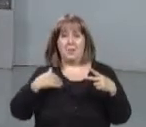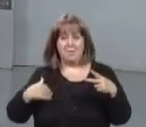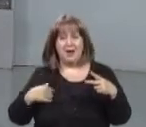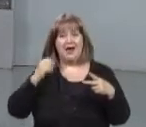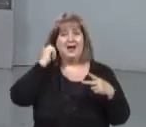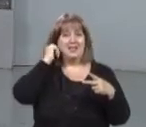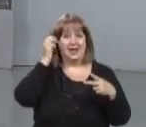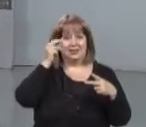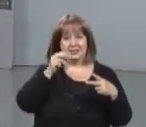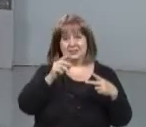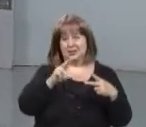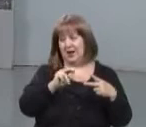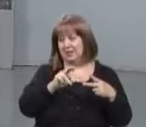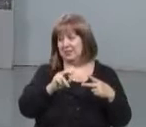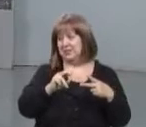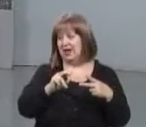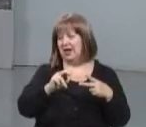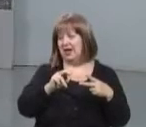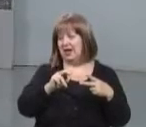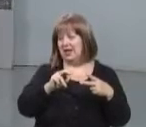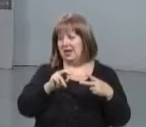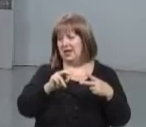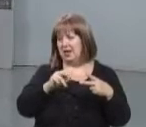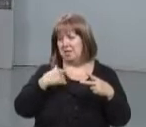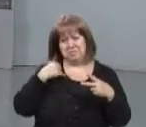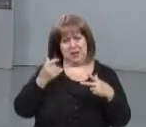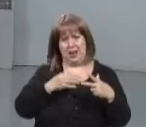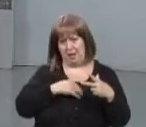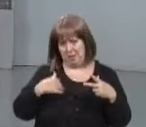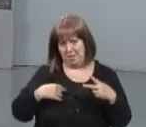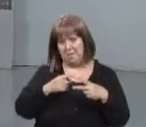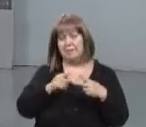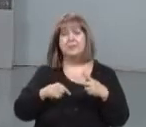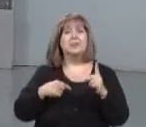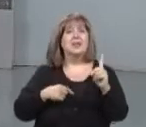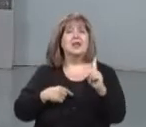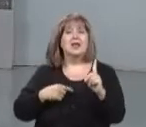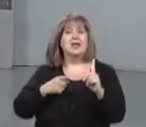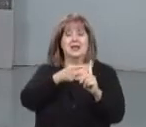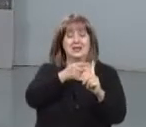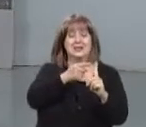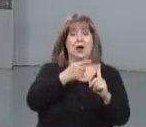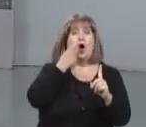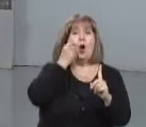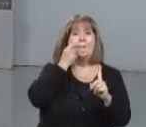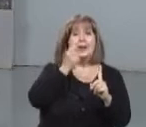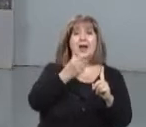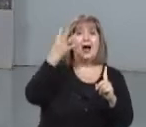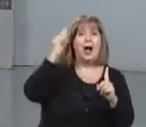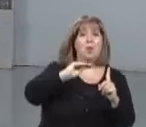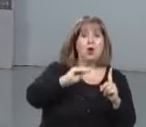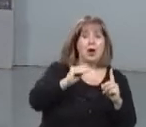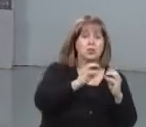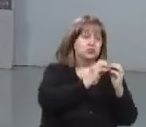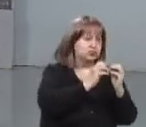madre. Luis Miguel Ávila confesó esta mañana, junto con su abogado, llegaron a un acuerdo antes de que comenzara este